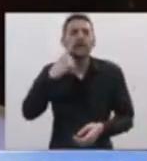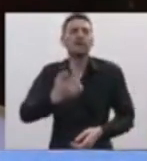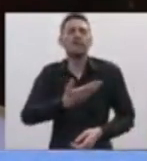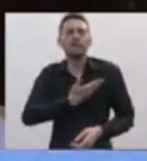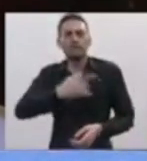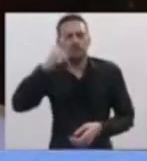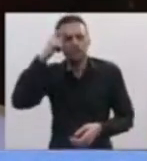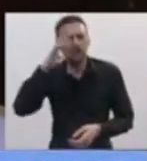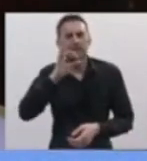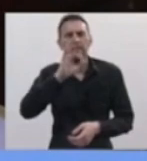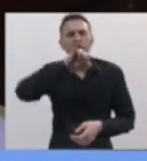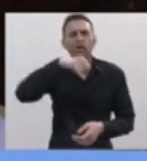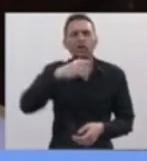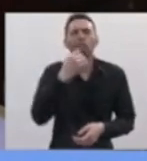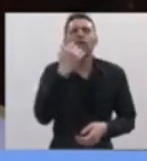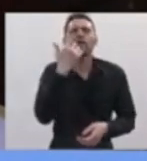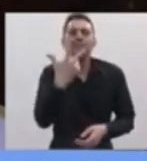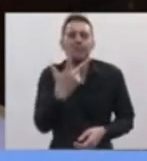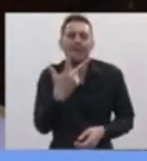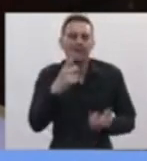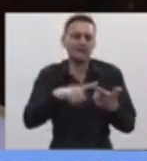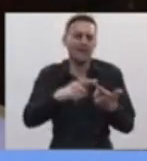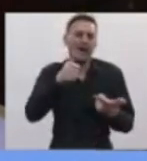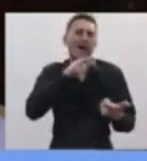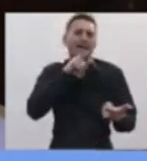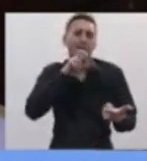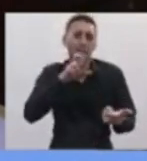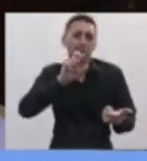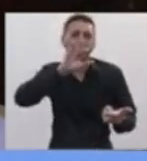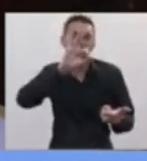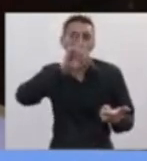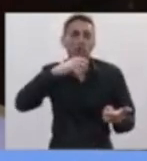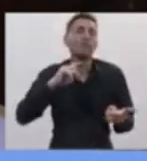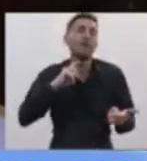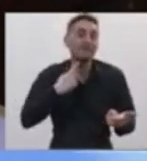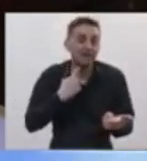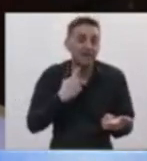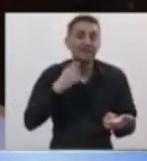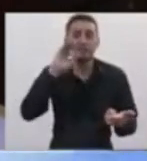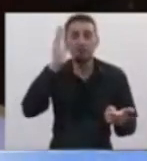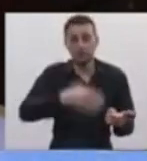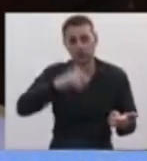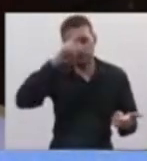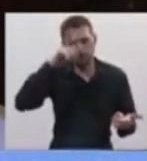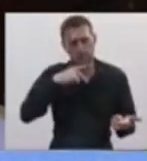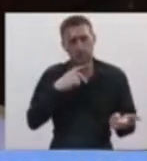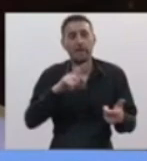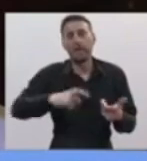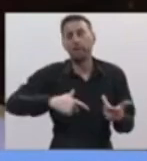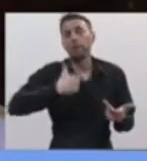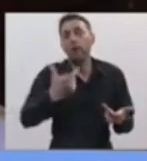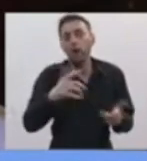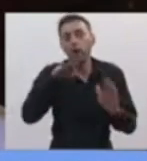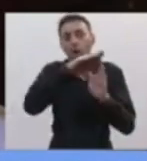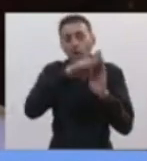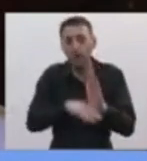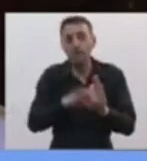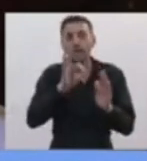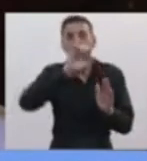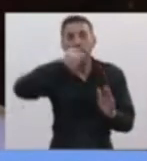0,3 puntos del pp y por mes el atp 0 13 punto del pp por mes y los programas alimentarios como la tarjeta